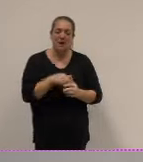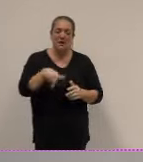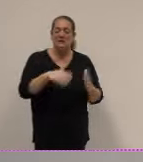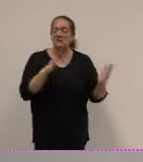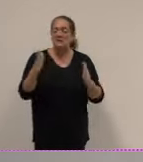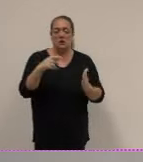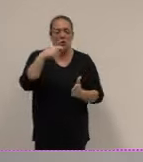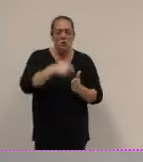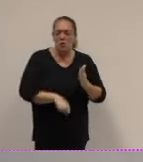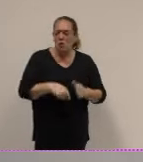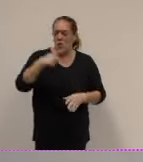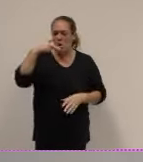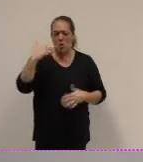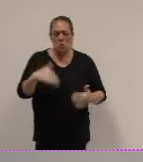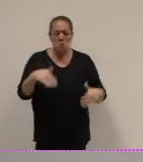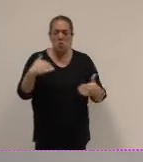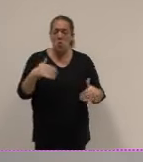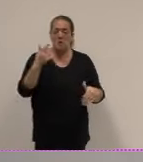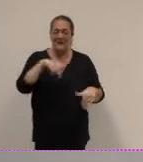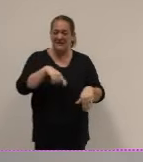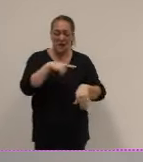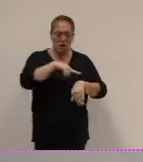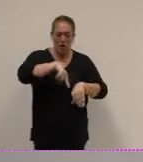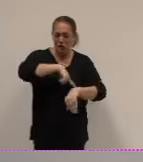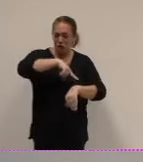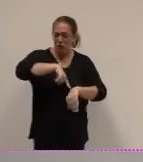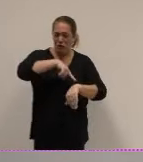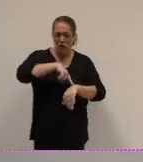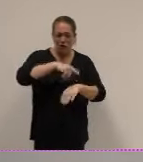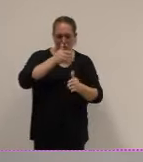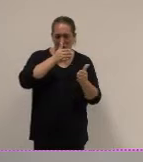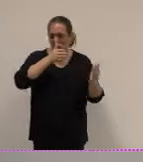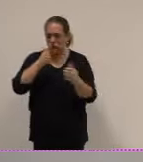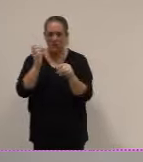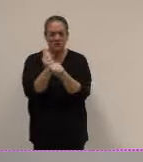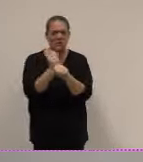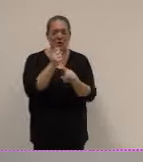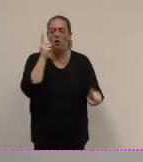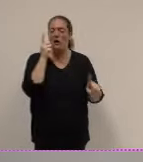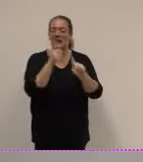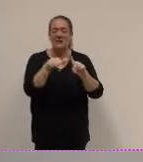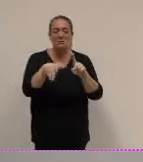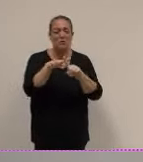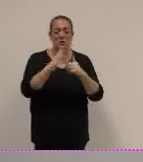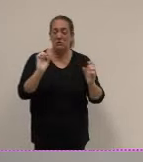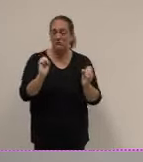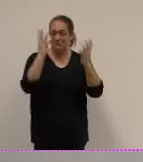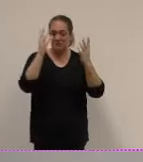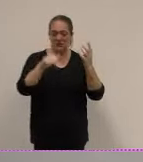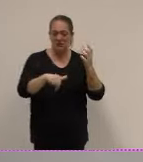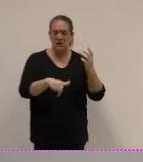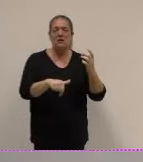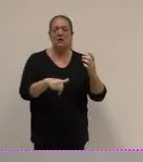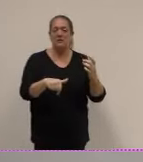muy complicado. Sé que le han dedicado muchísimas horas a intentar salvar esta situación que oye,